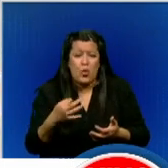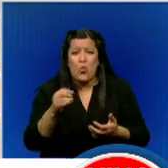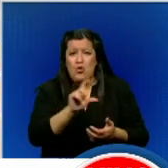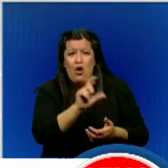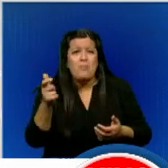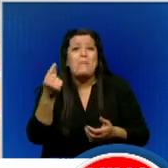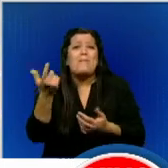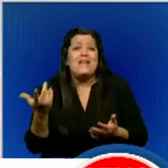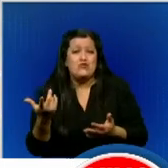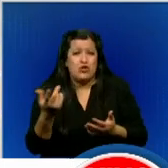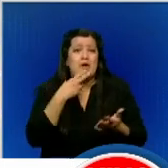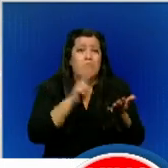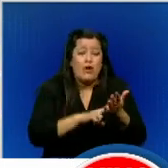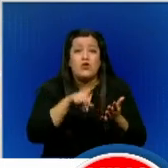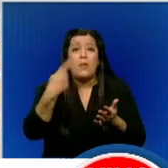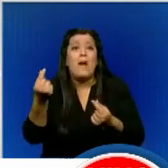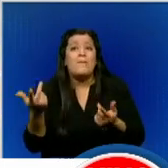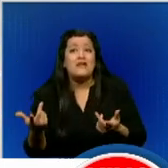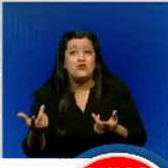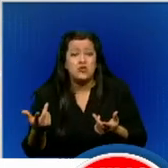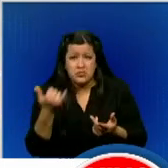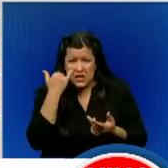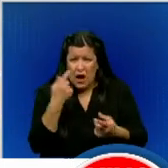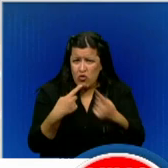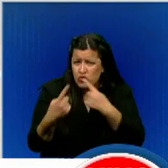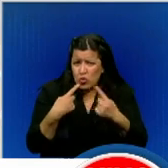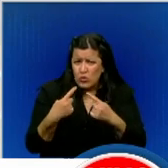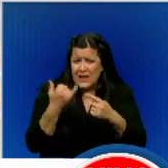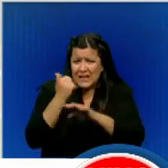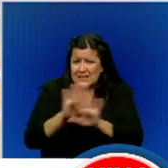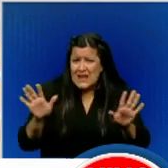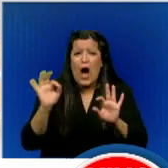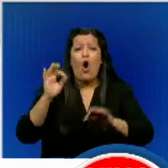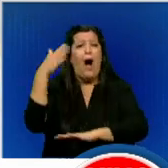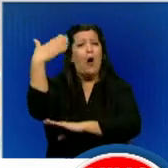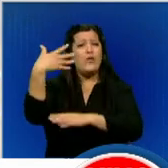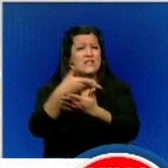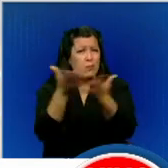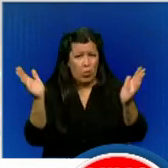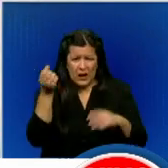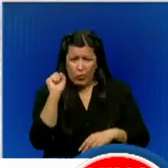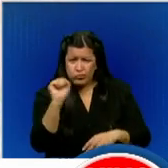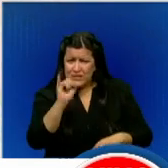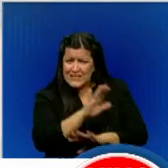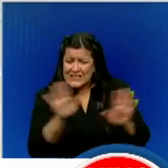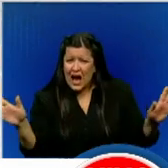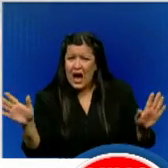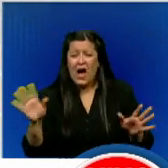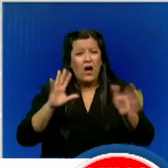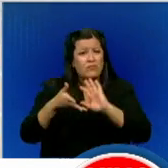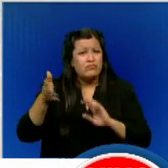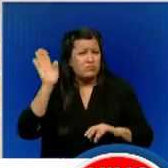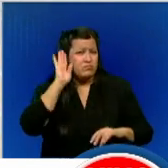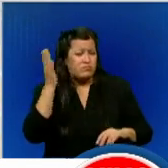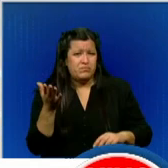precios de estos impuestos se ha hecho alguna consulta o alguna audiencia pública al respecto se escuchó de alguna forma la